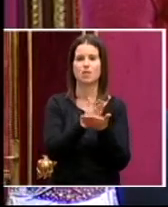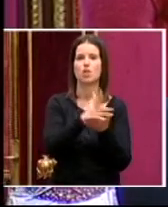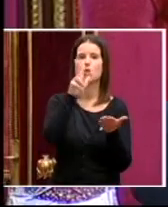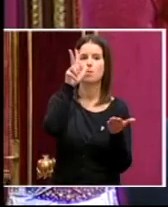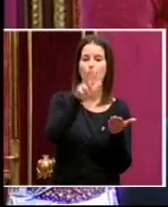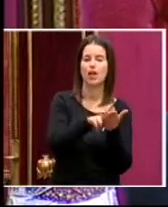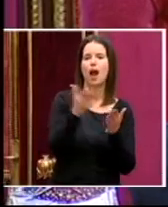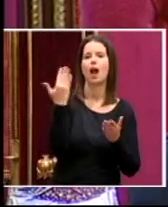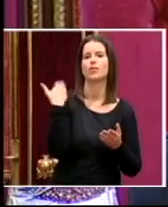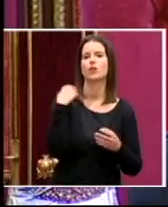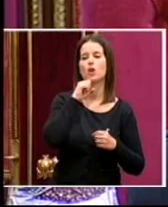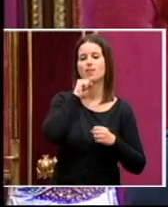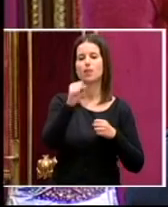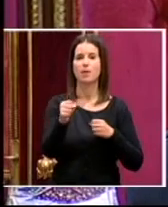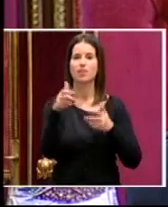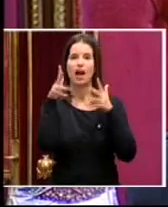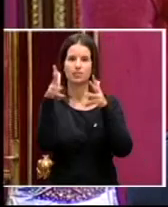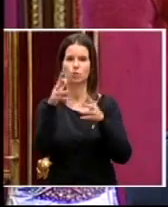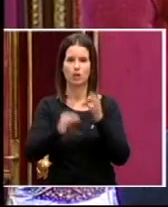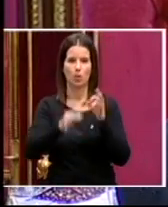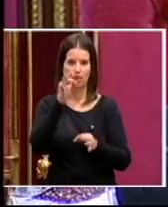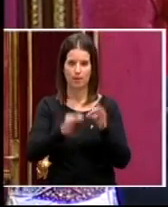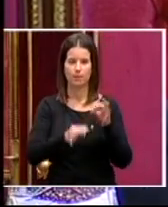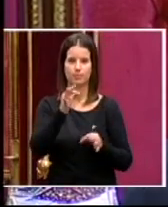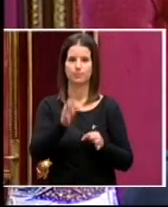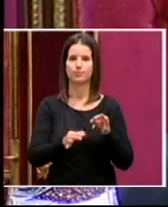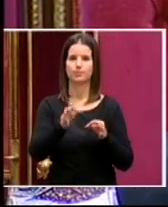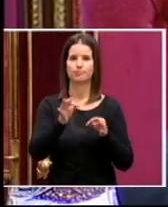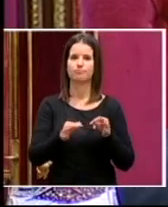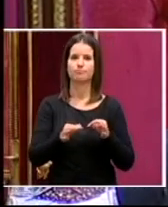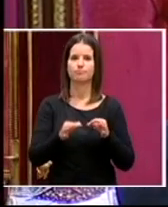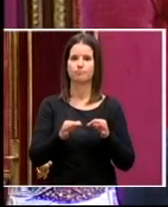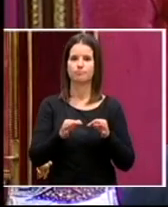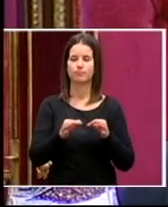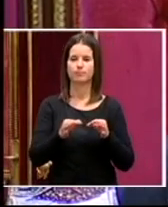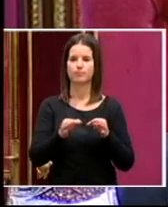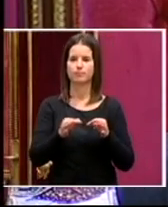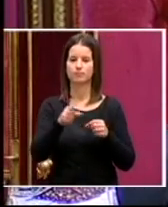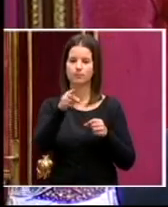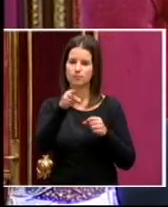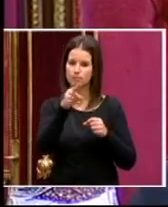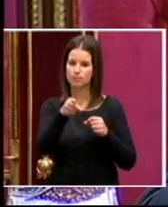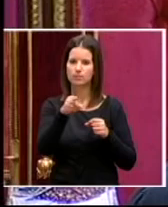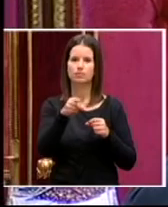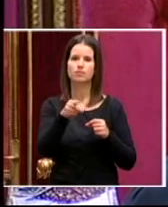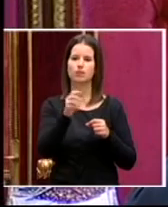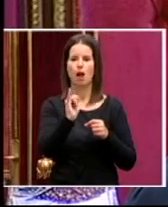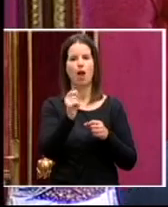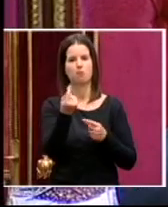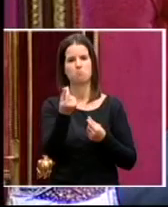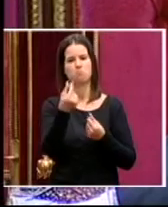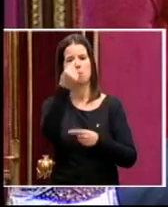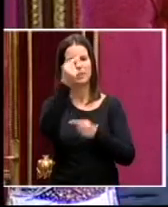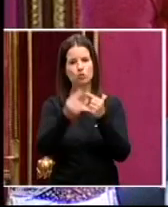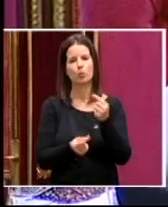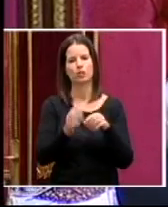dependía anteriormente de la asesoría jurídica, que obviamente es la que tenía la dotación presupuestaria